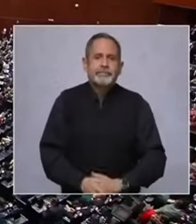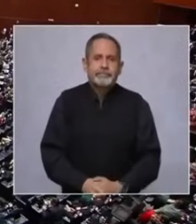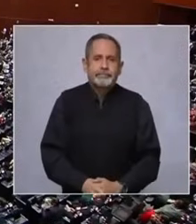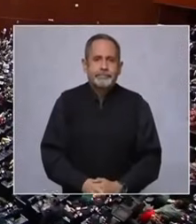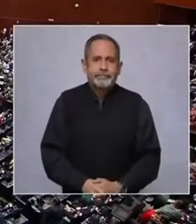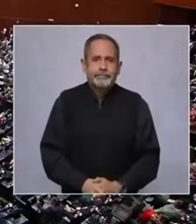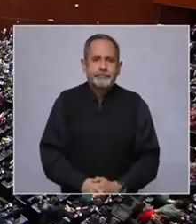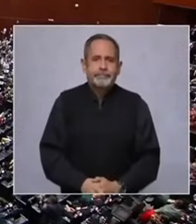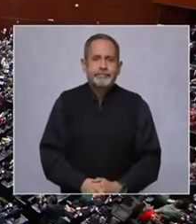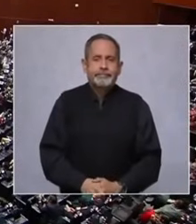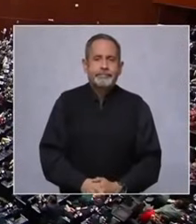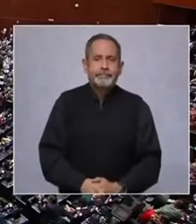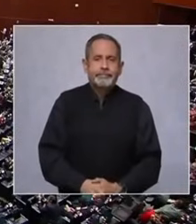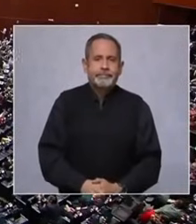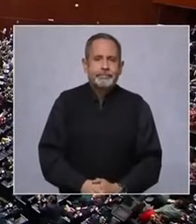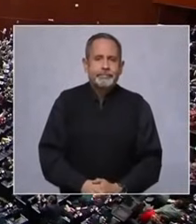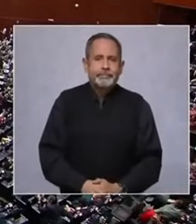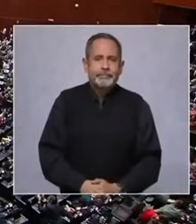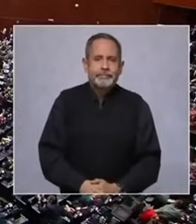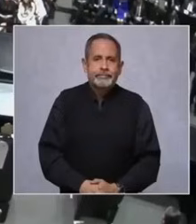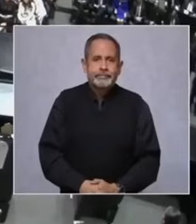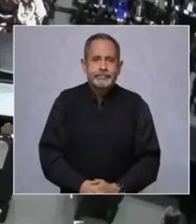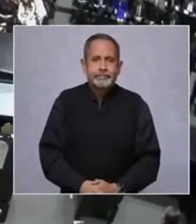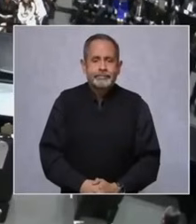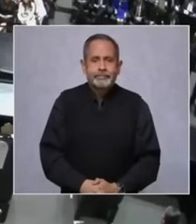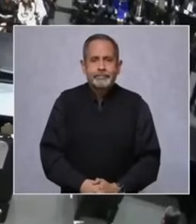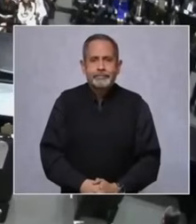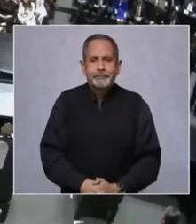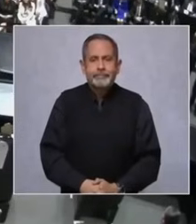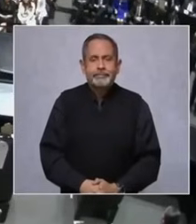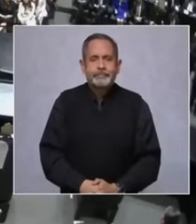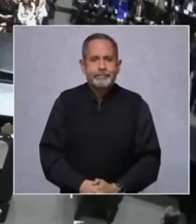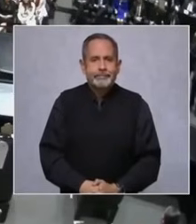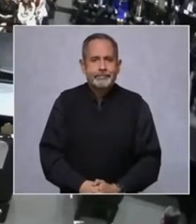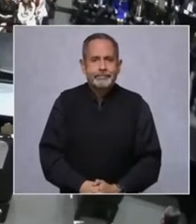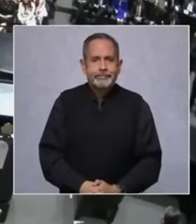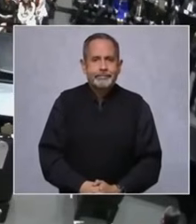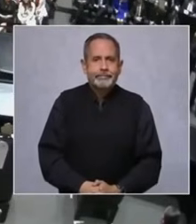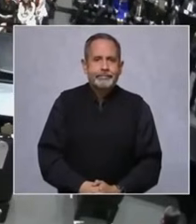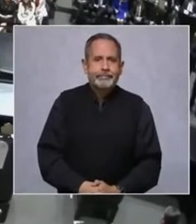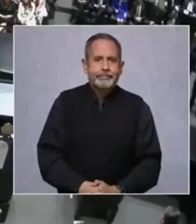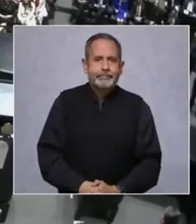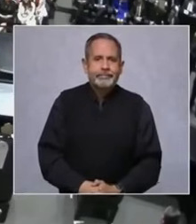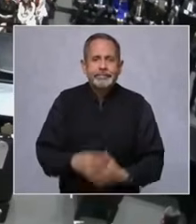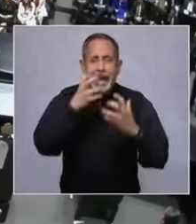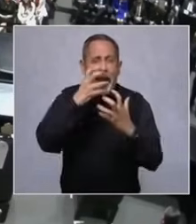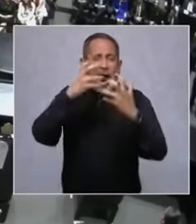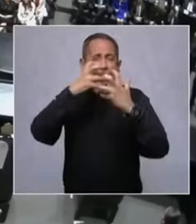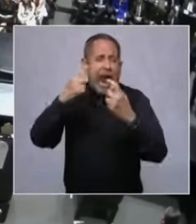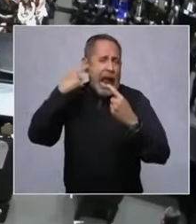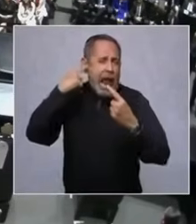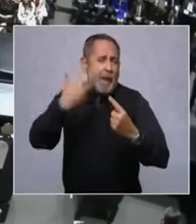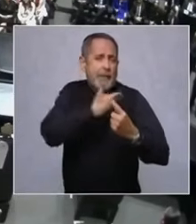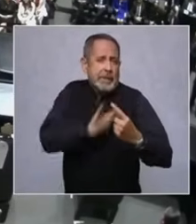porque es que uno no se adapta a escuchar a un presidente proponer cosas tan grandes, porque